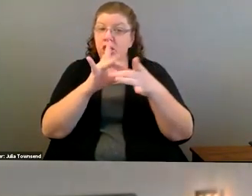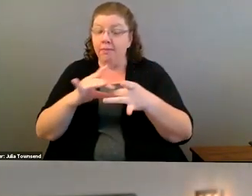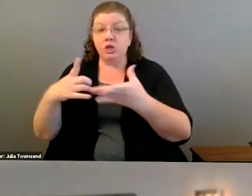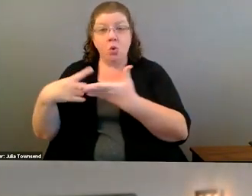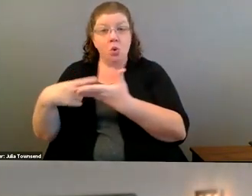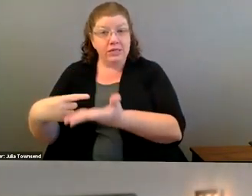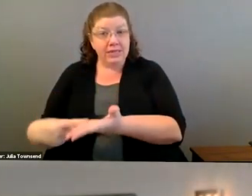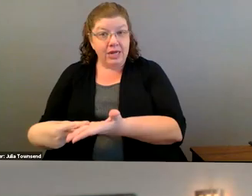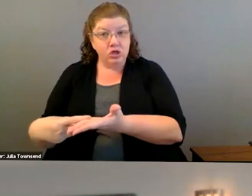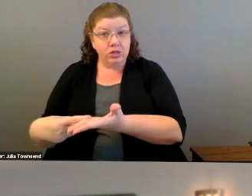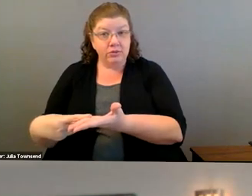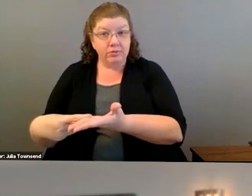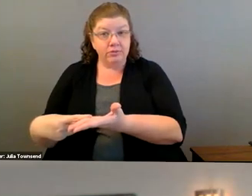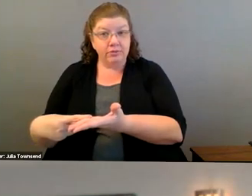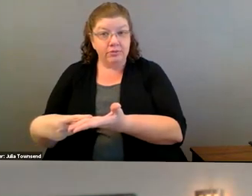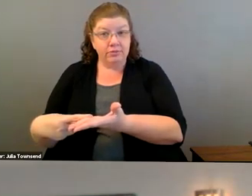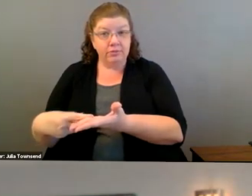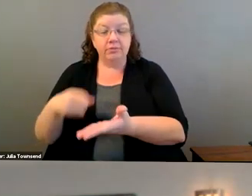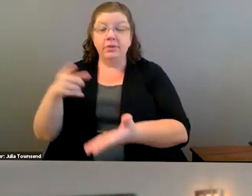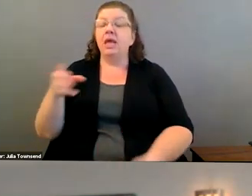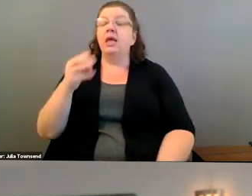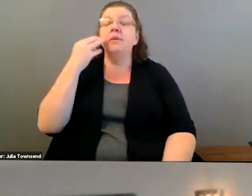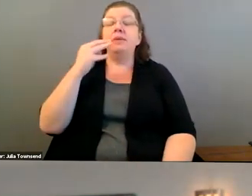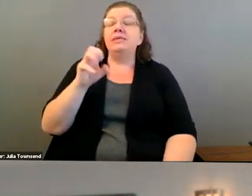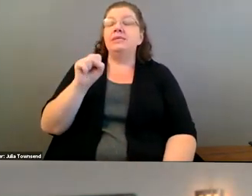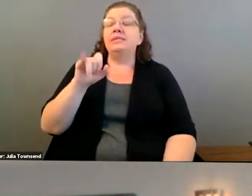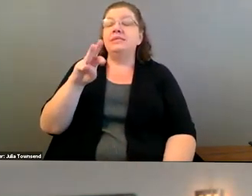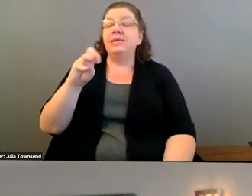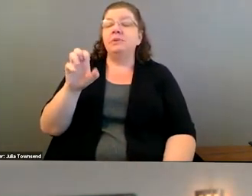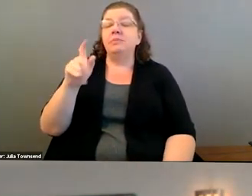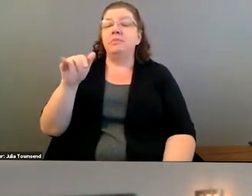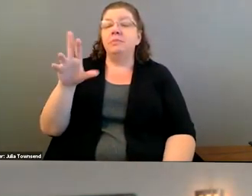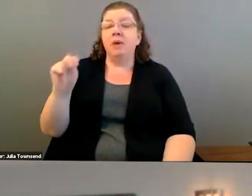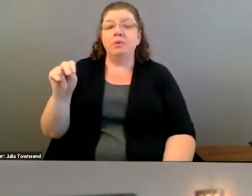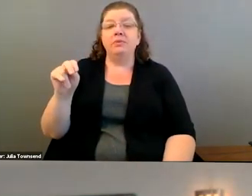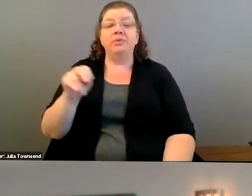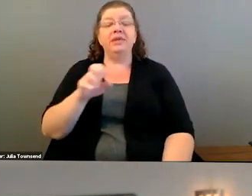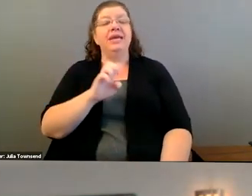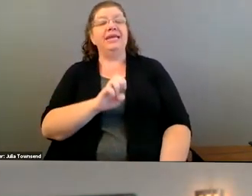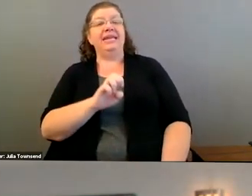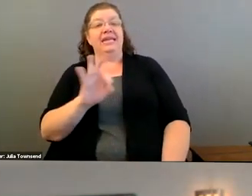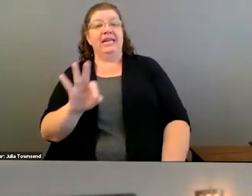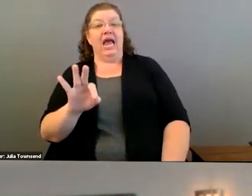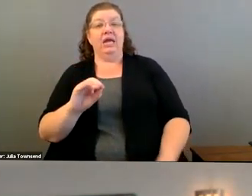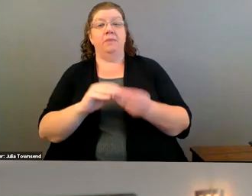conversaciones adicionales por favor si asimismo está en 9